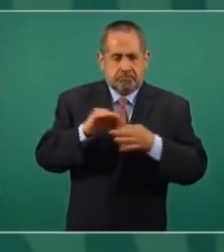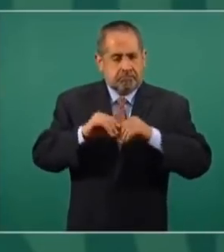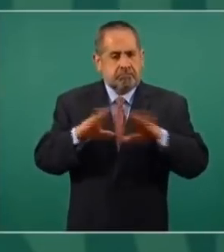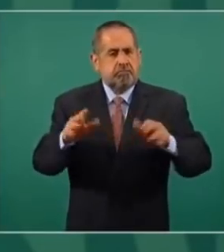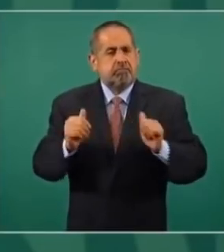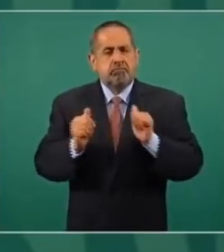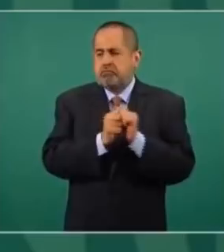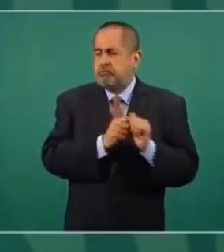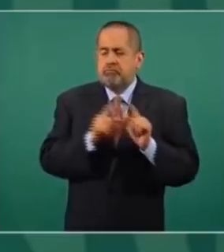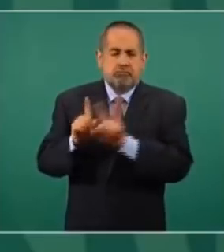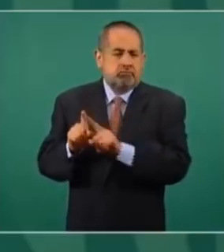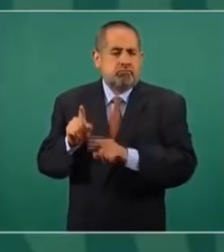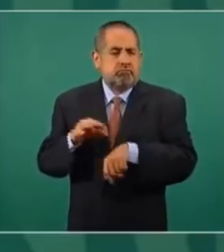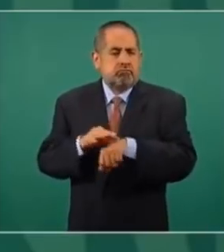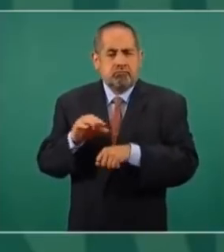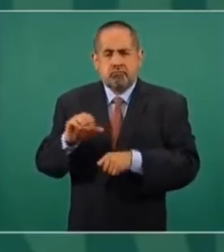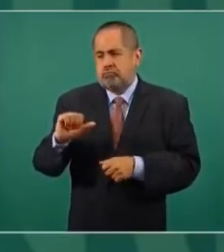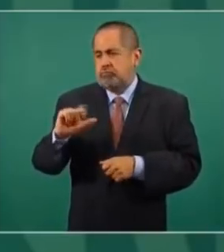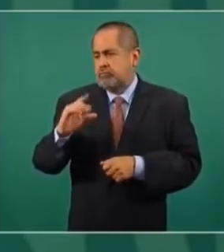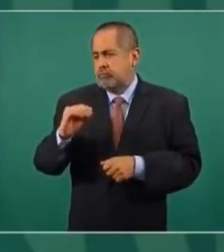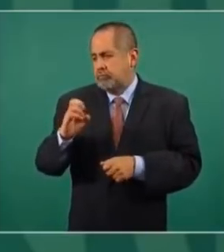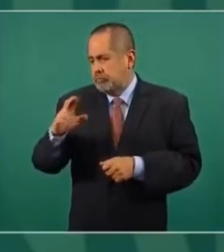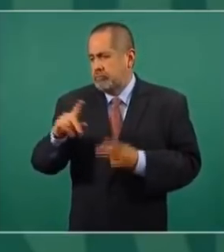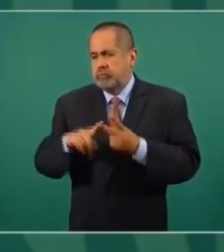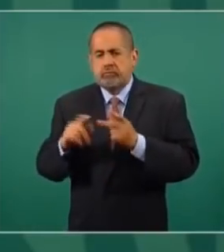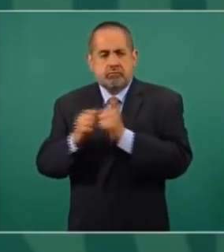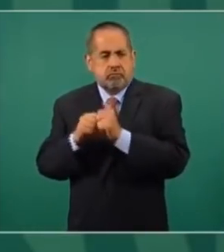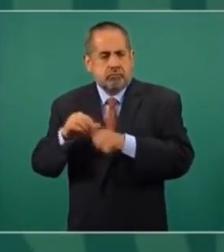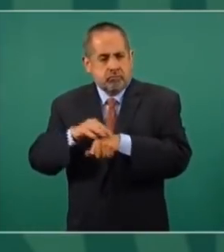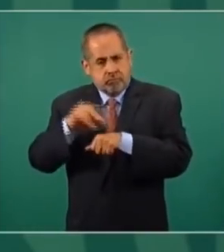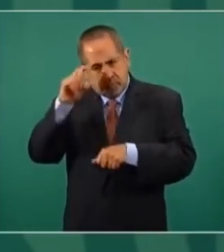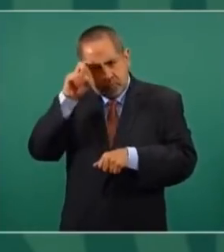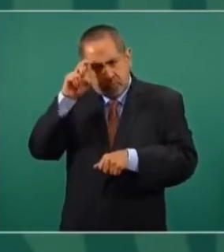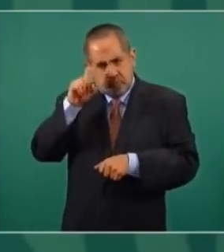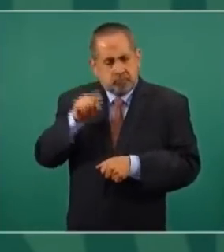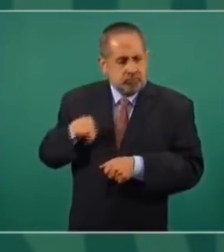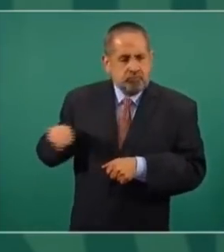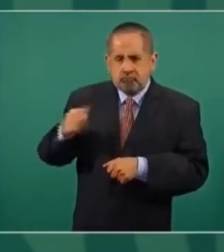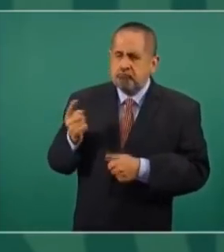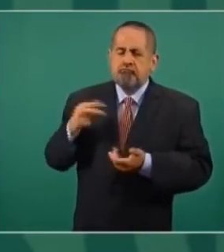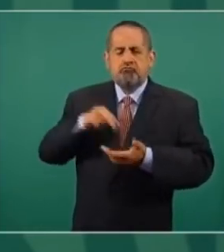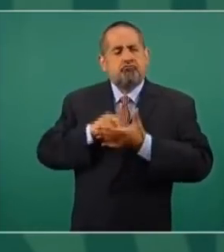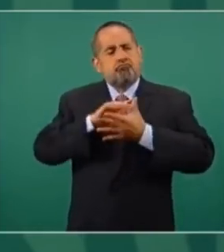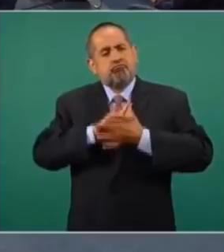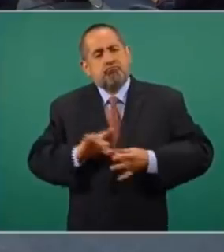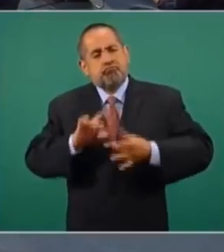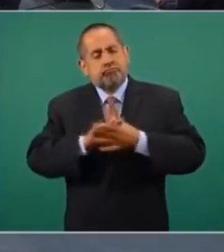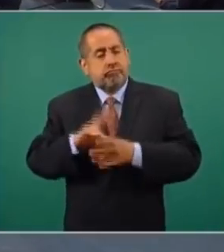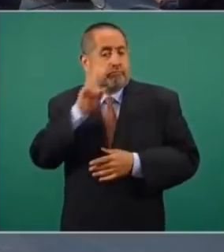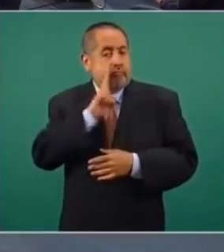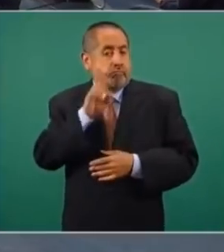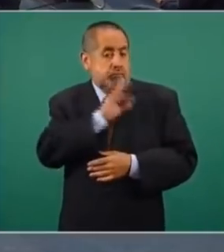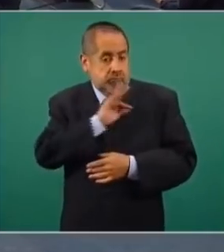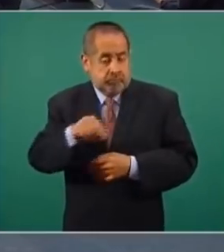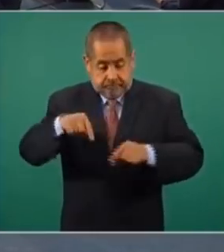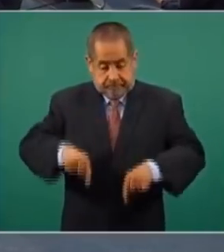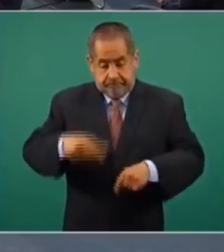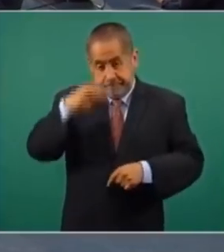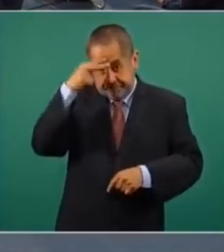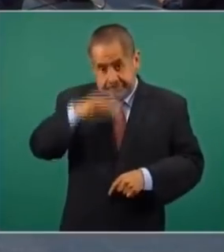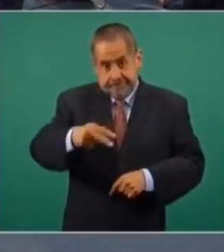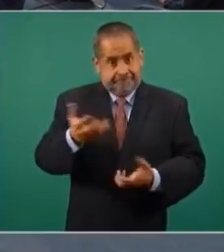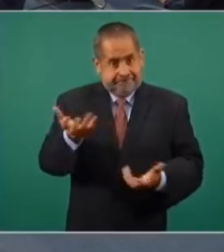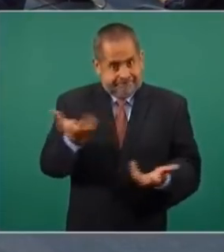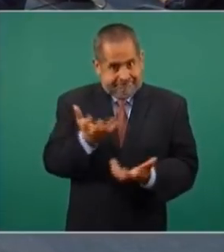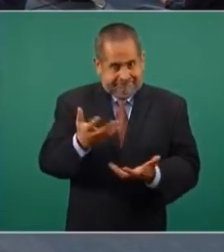el doctor Alcocer, con Hugo, los especialistas, y que nos hablen de la posibilidad de